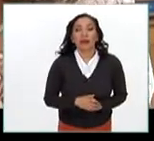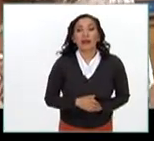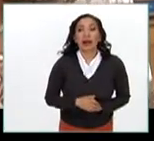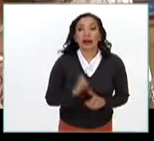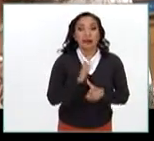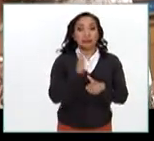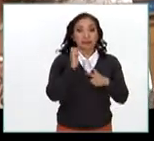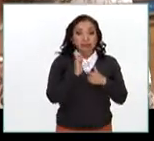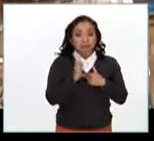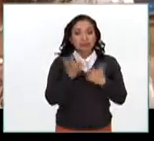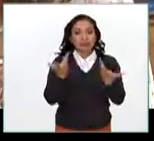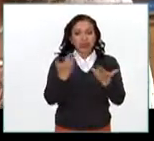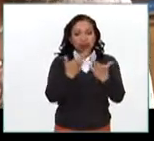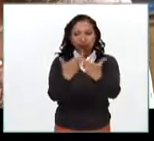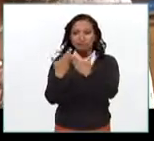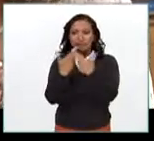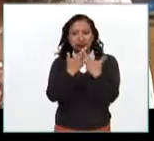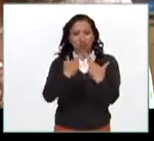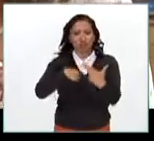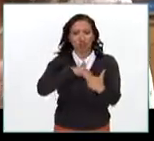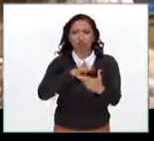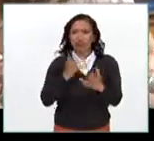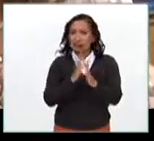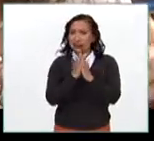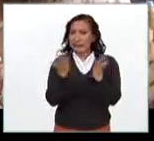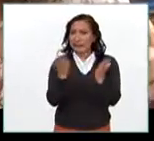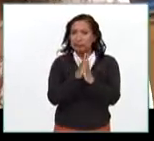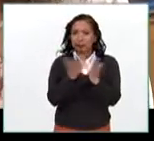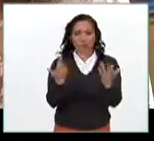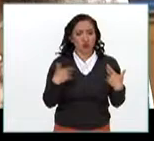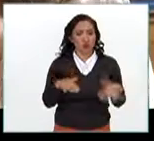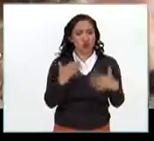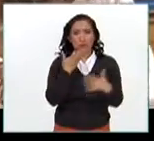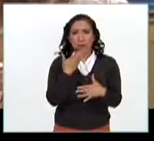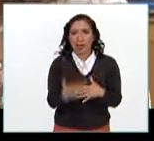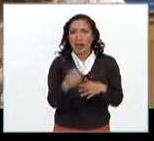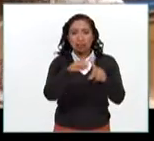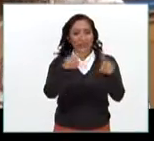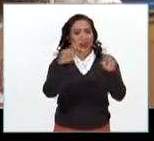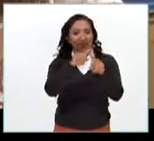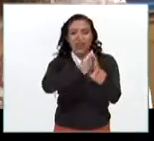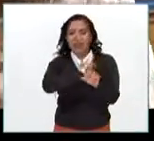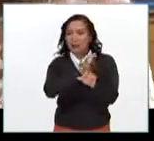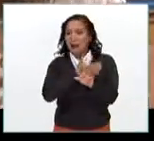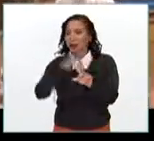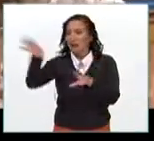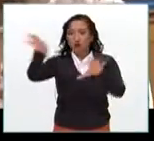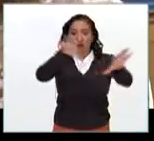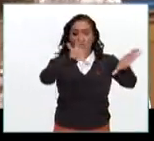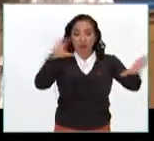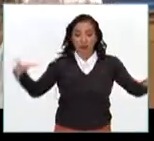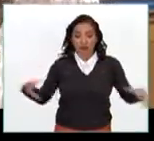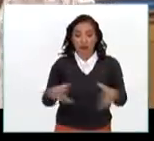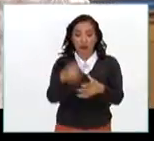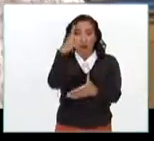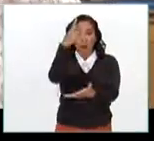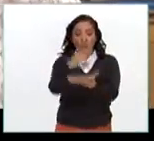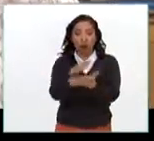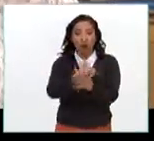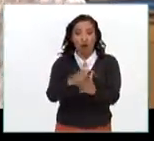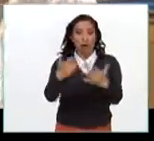Entonces, pues esa riqueza de nuestros libros, de los muchos españoles, pues creo que somos las